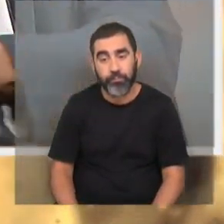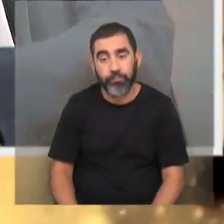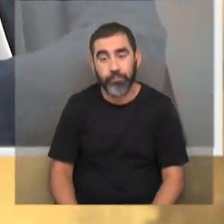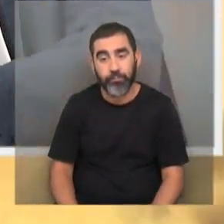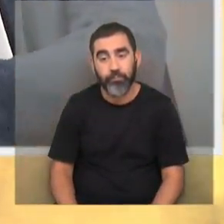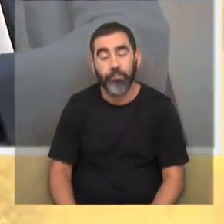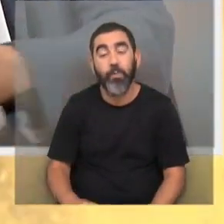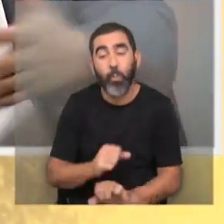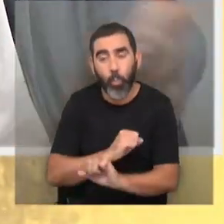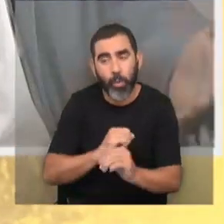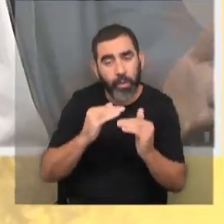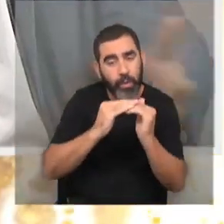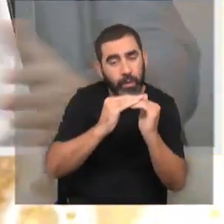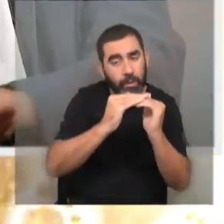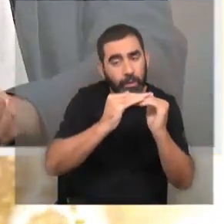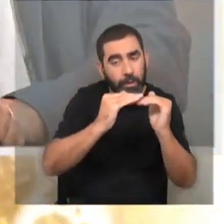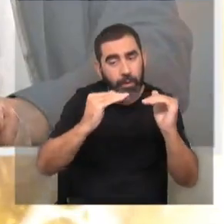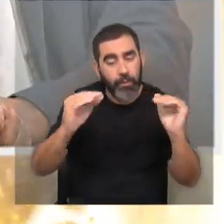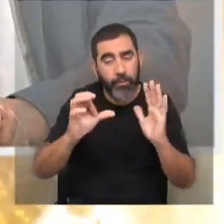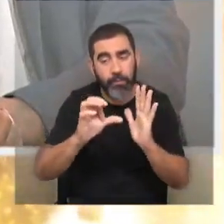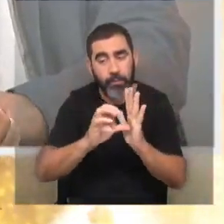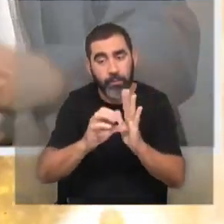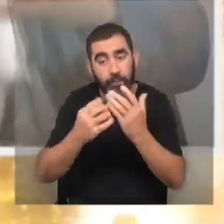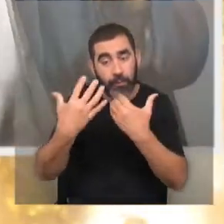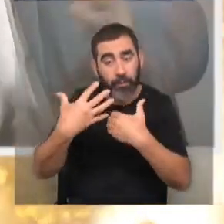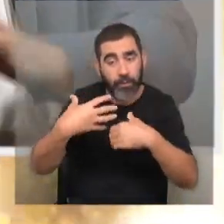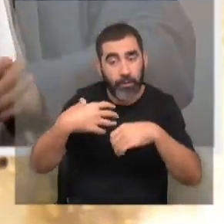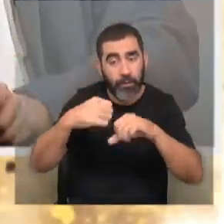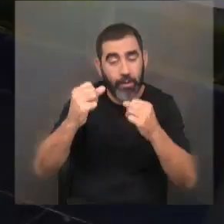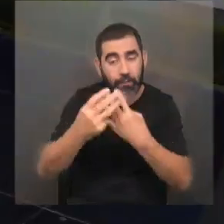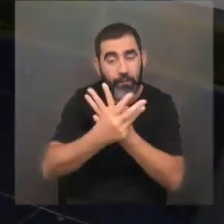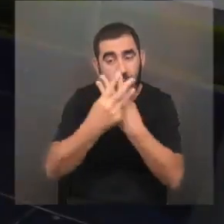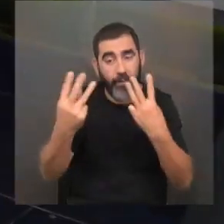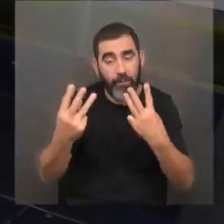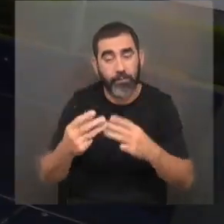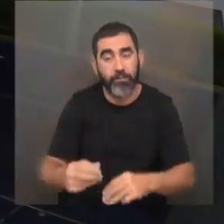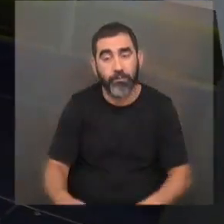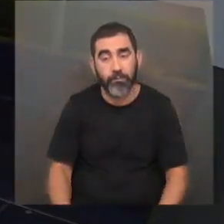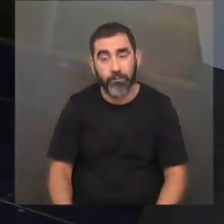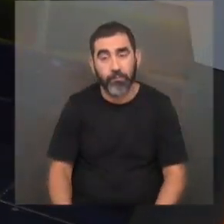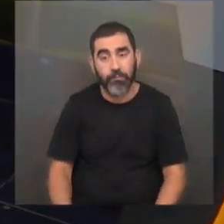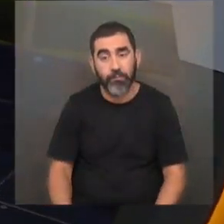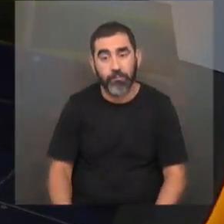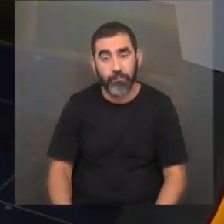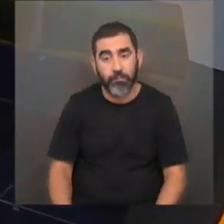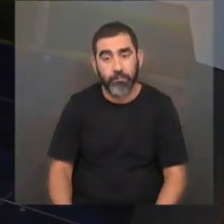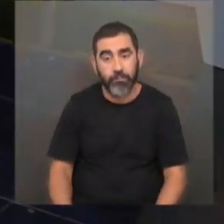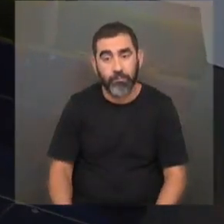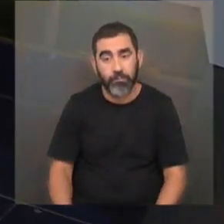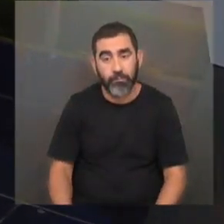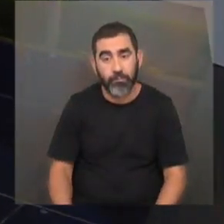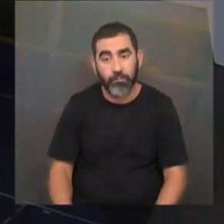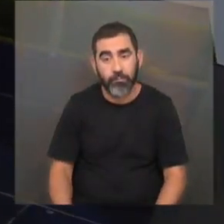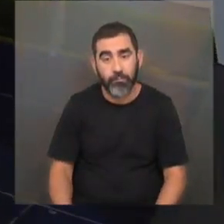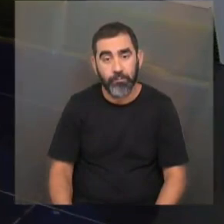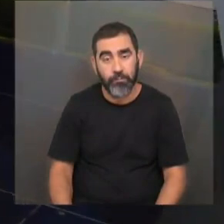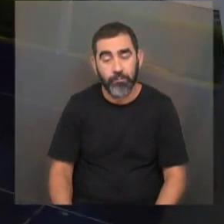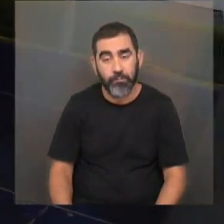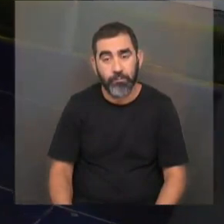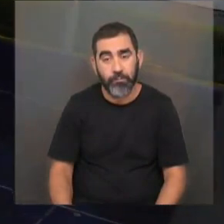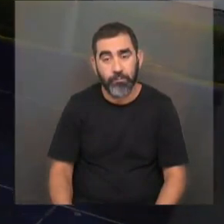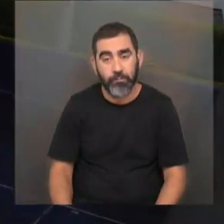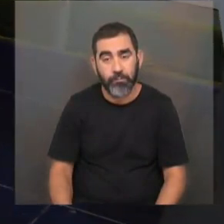asegurar estabilidad de ciertos sistemas generales, y lo que se